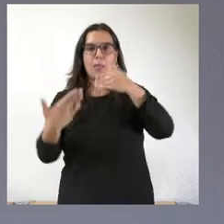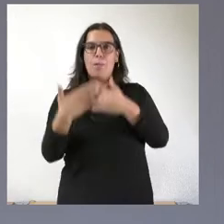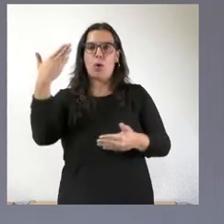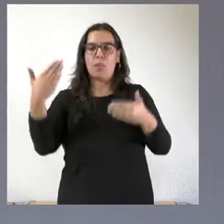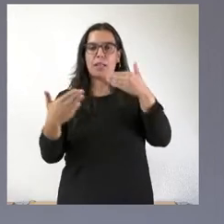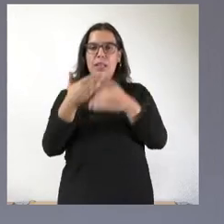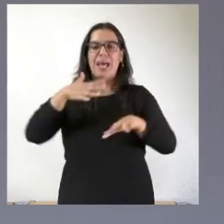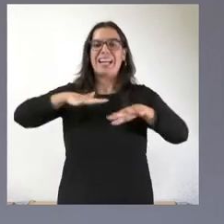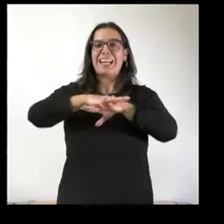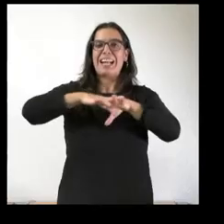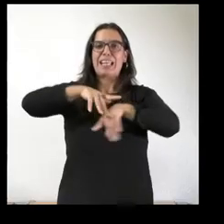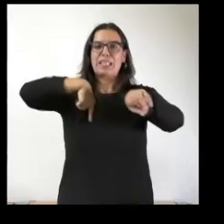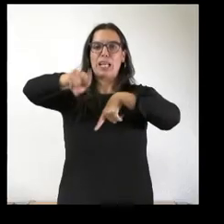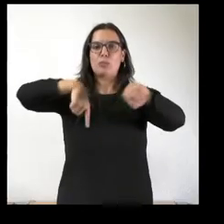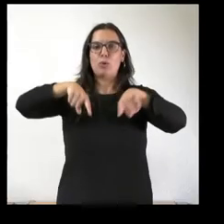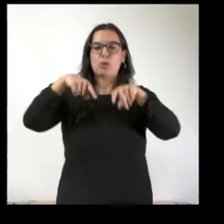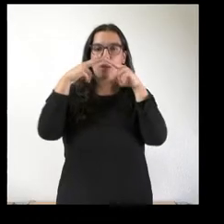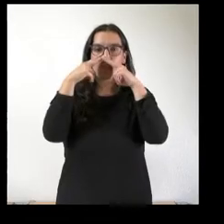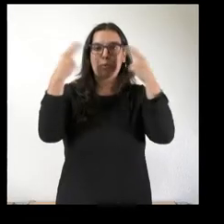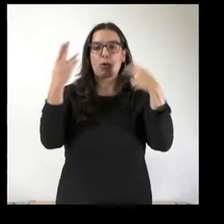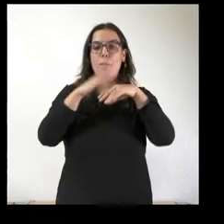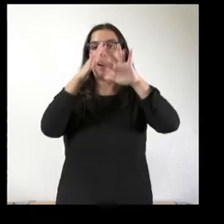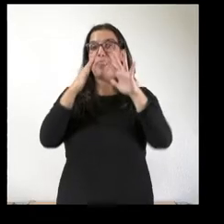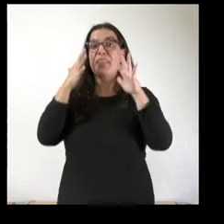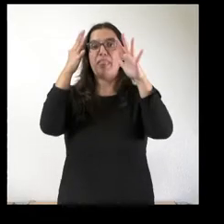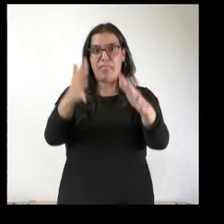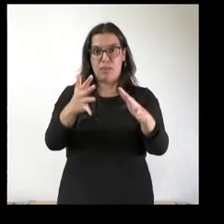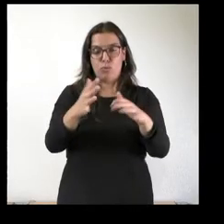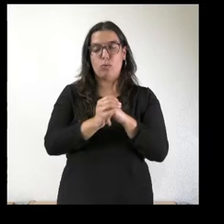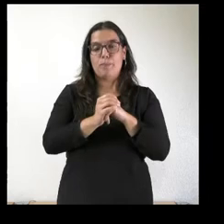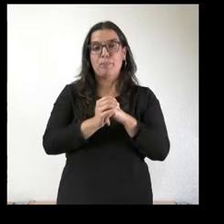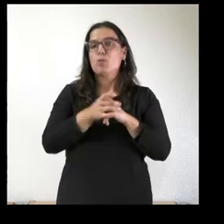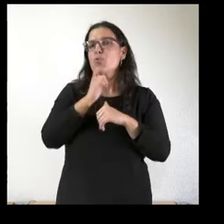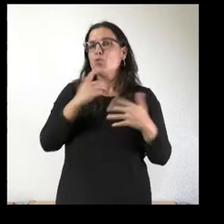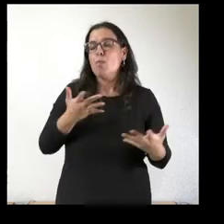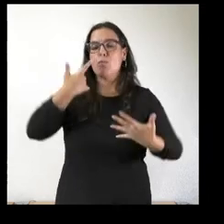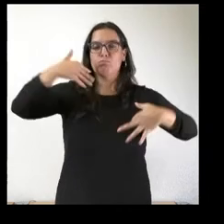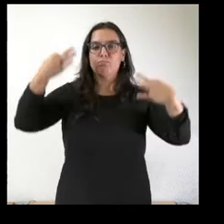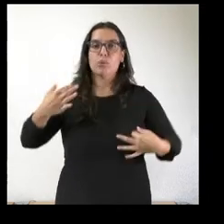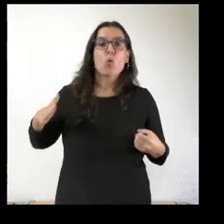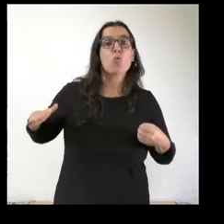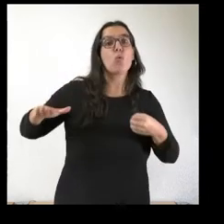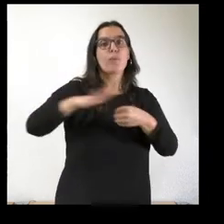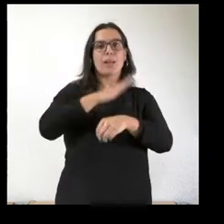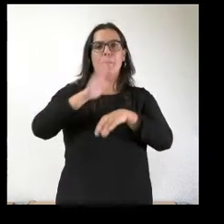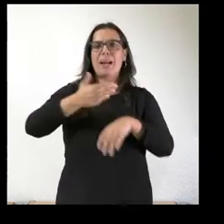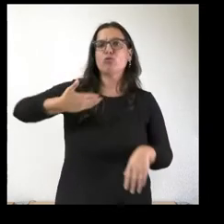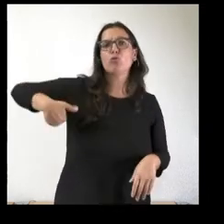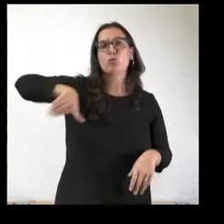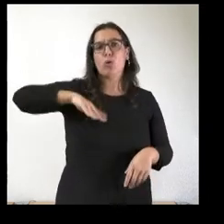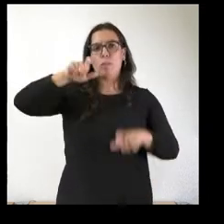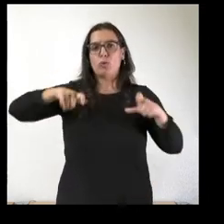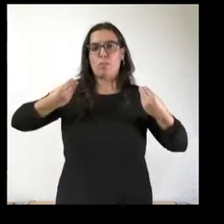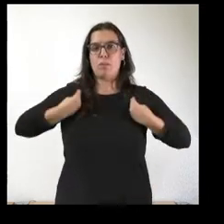red de transporte público por carretera para los próximos 10 años, garantizando la cobertura total de la población y favoreciendo